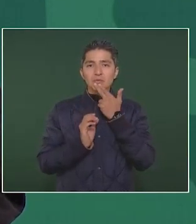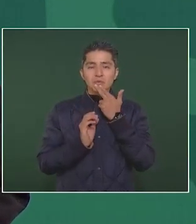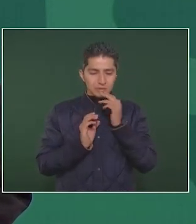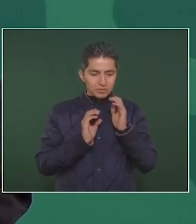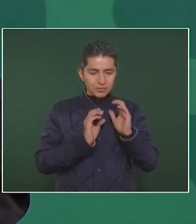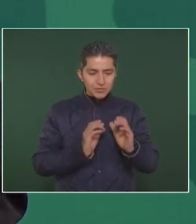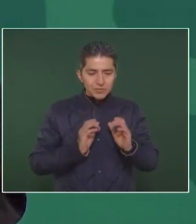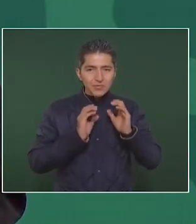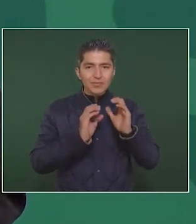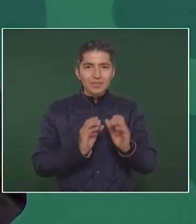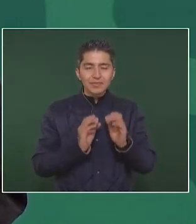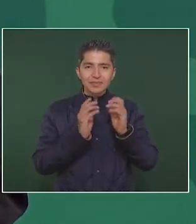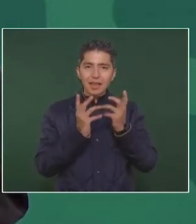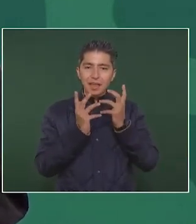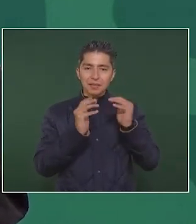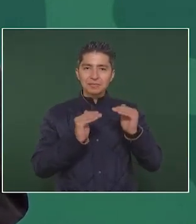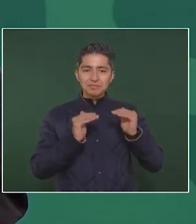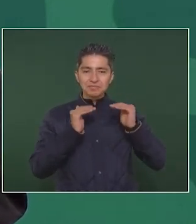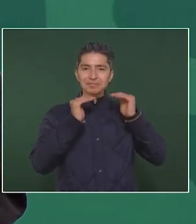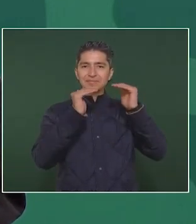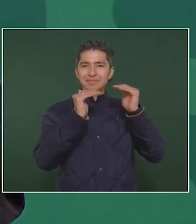mantener el statu quo.